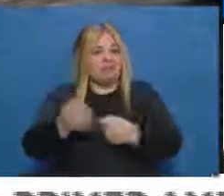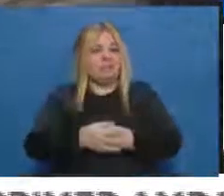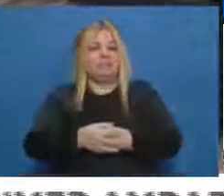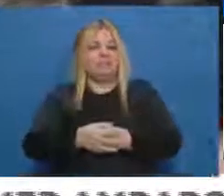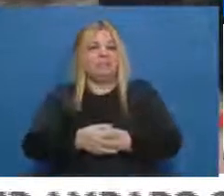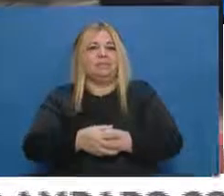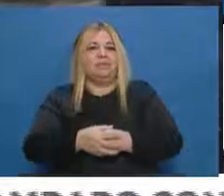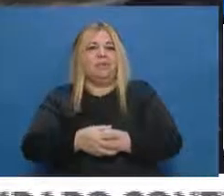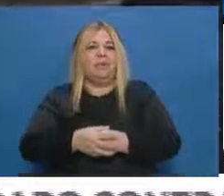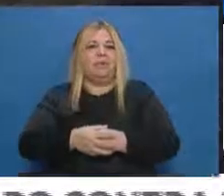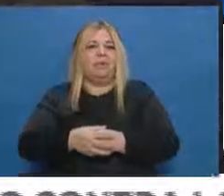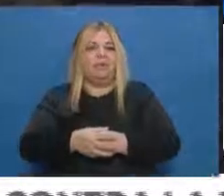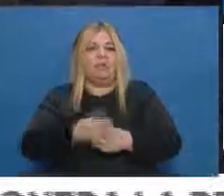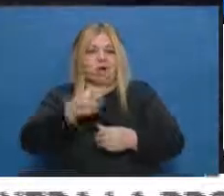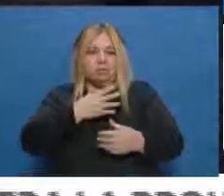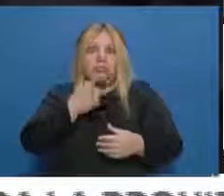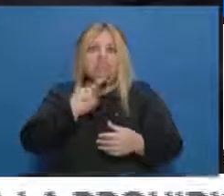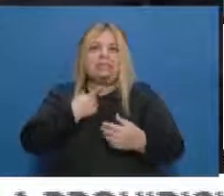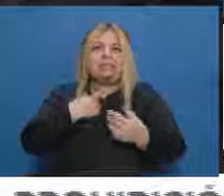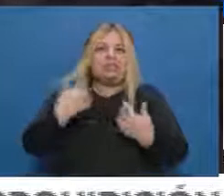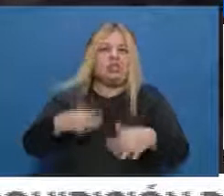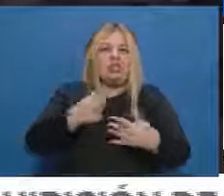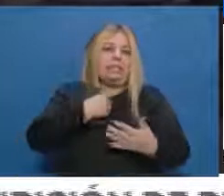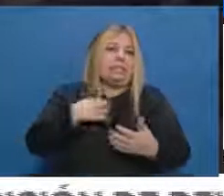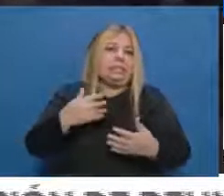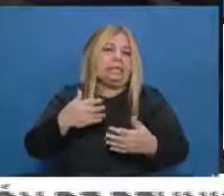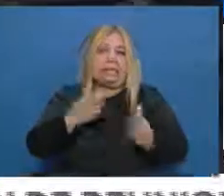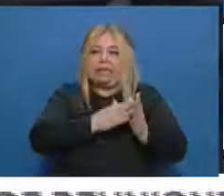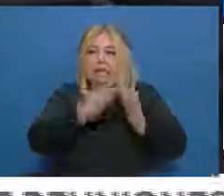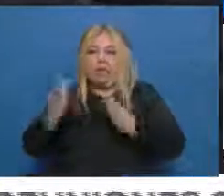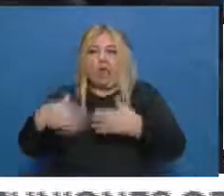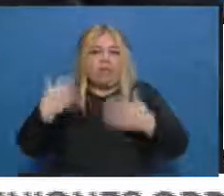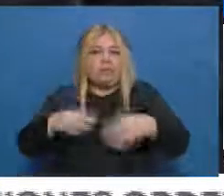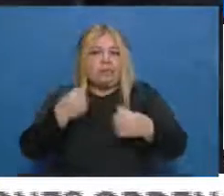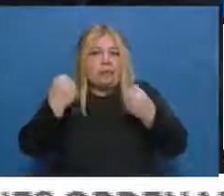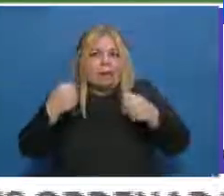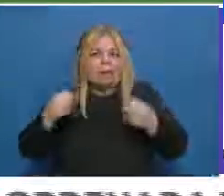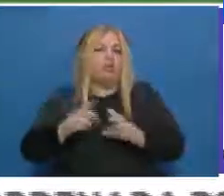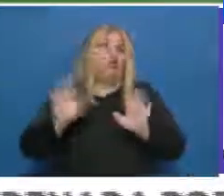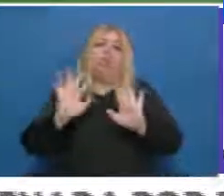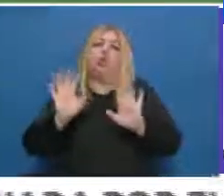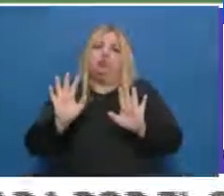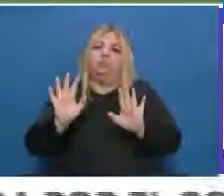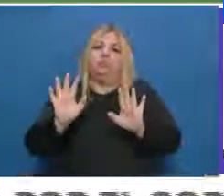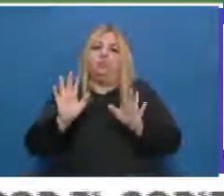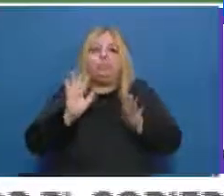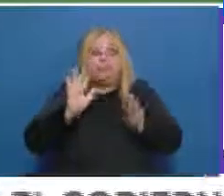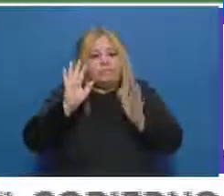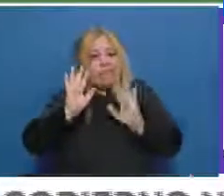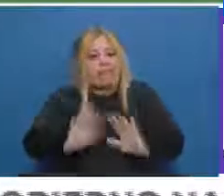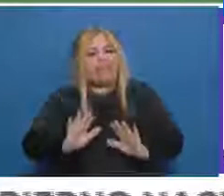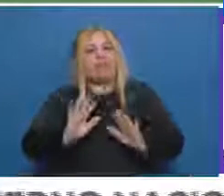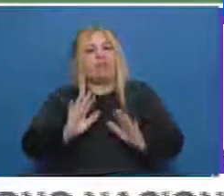pretemporada? No. Estamos haciendo las cosas bien. Hay que acostumbrarse que ha cambiado todo. Creo que